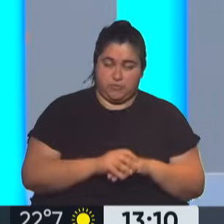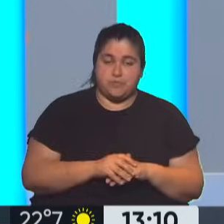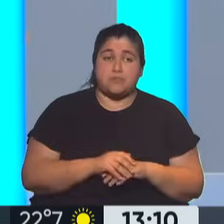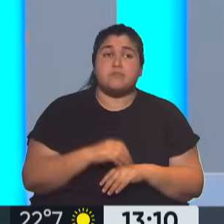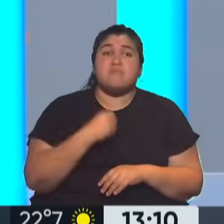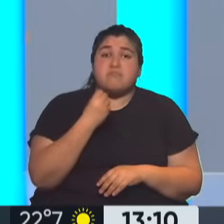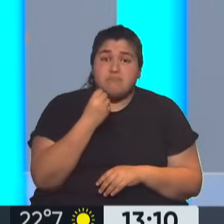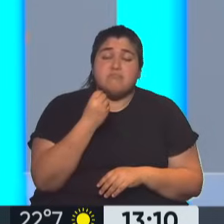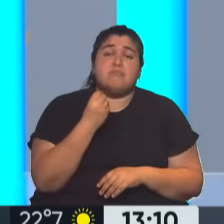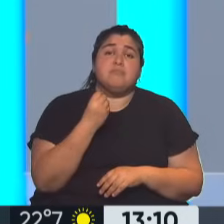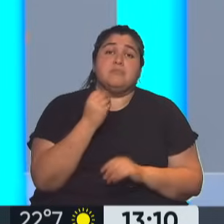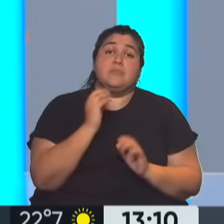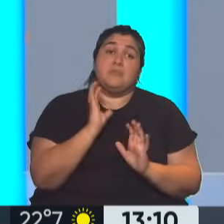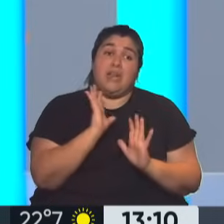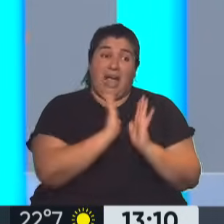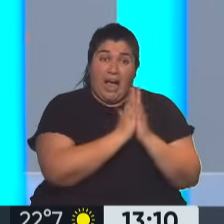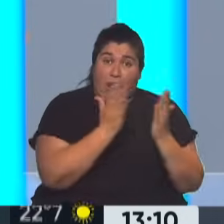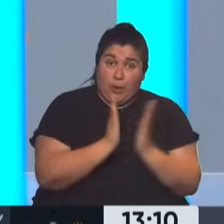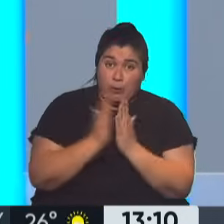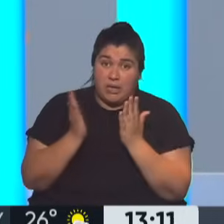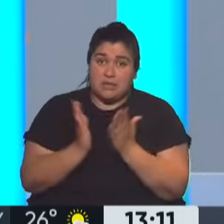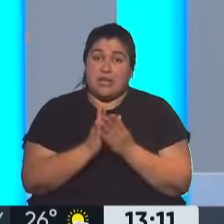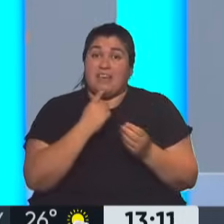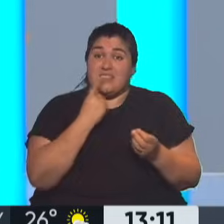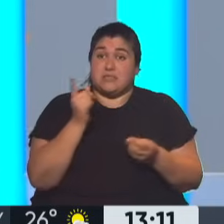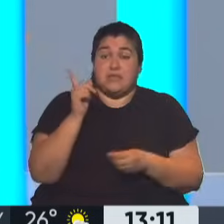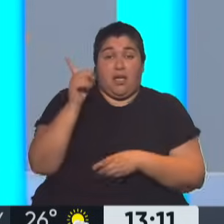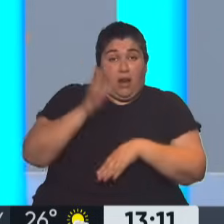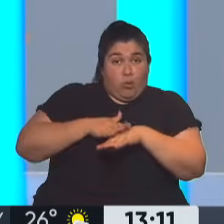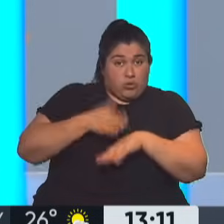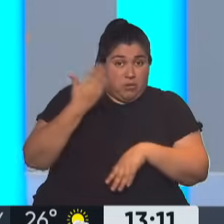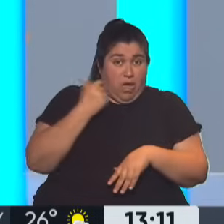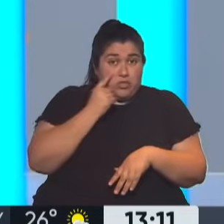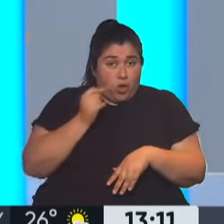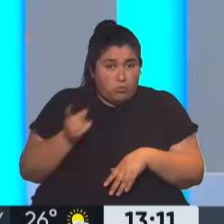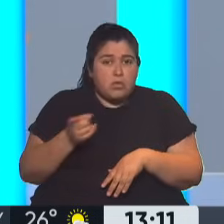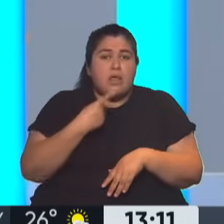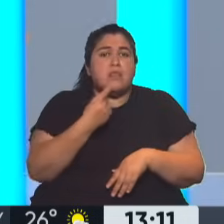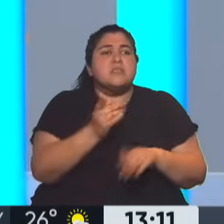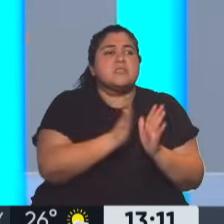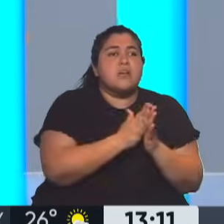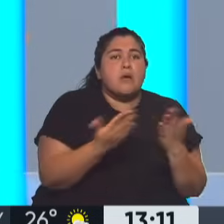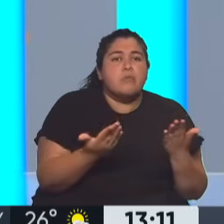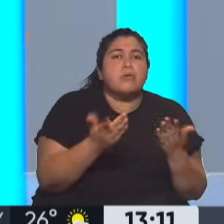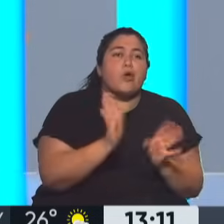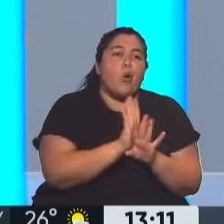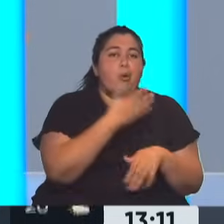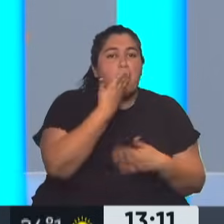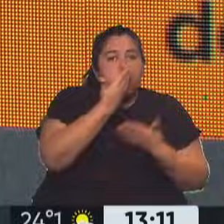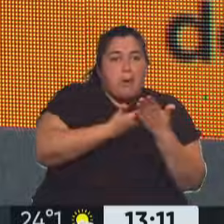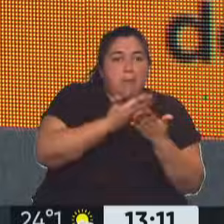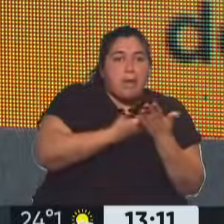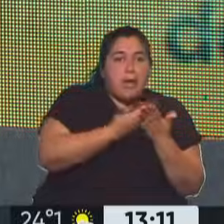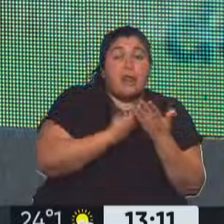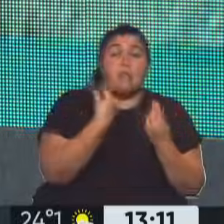carpetas con las que al esta esta agencia del croata le abría cuentas en el exterior la documentación que